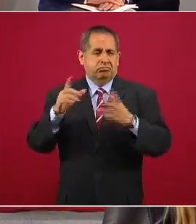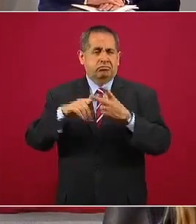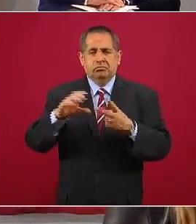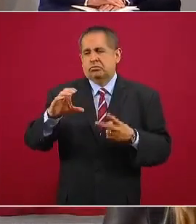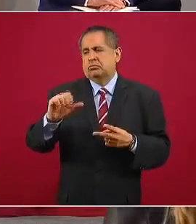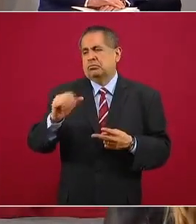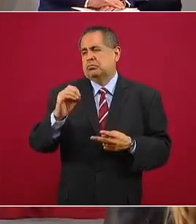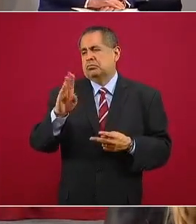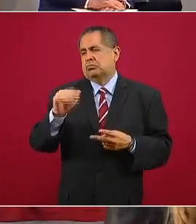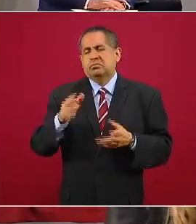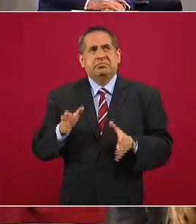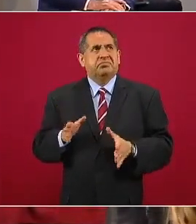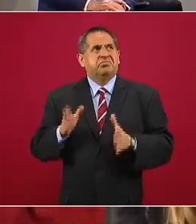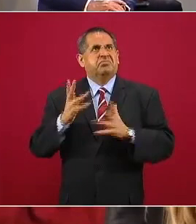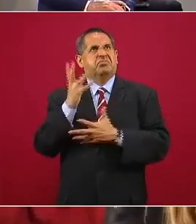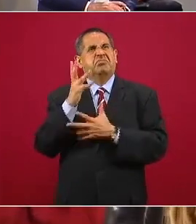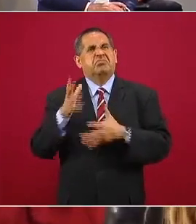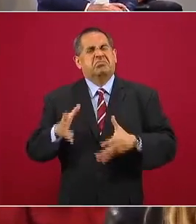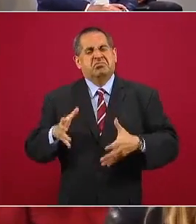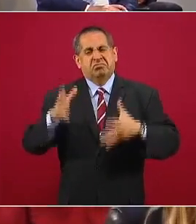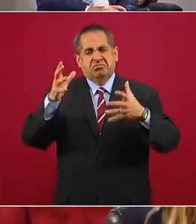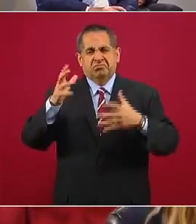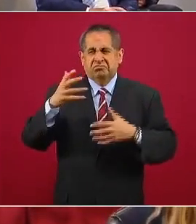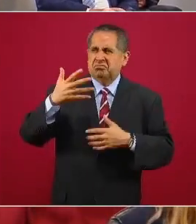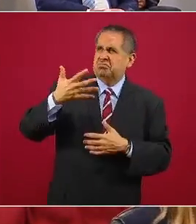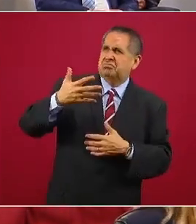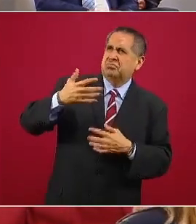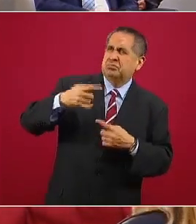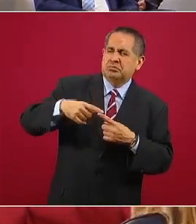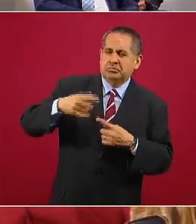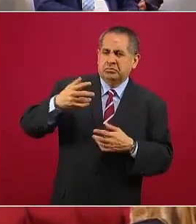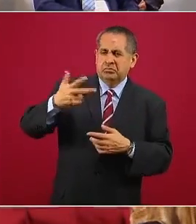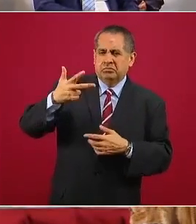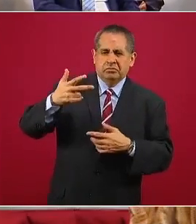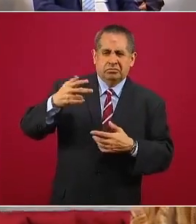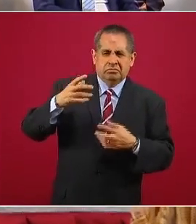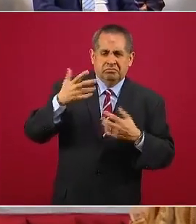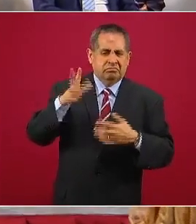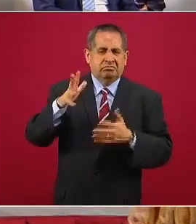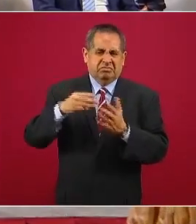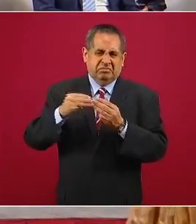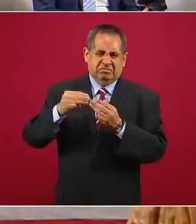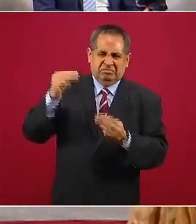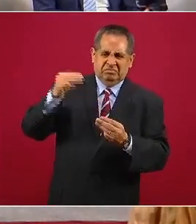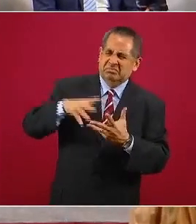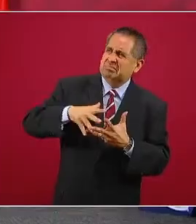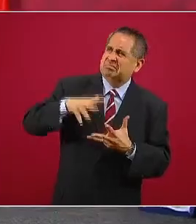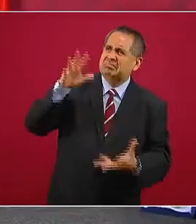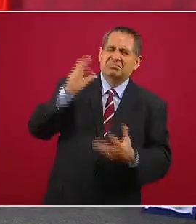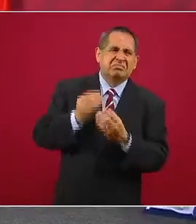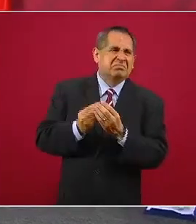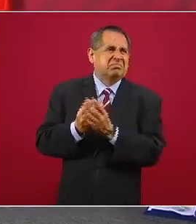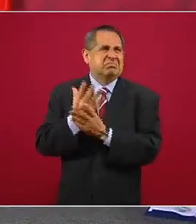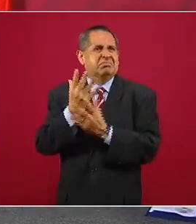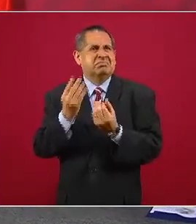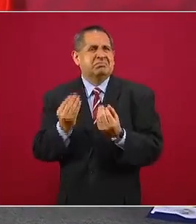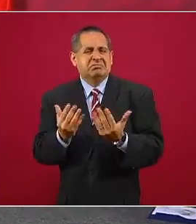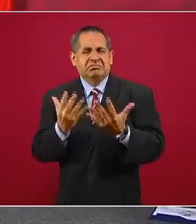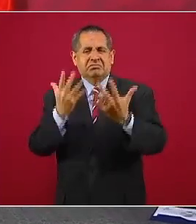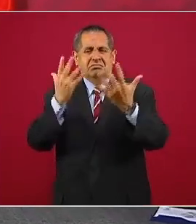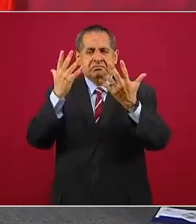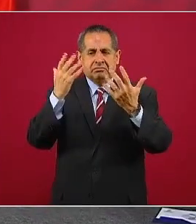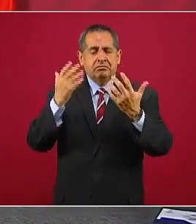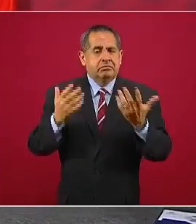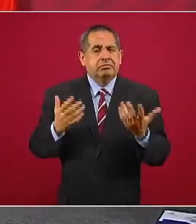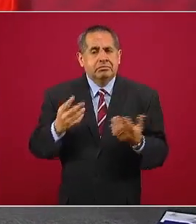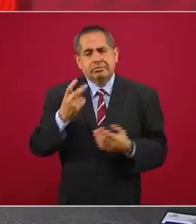caobas estén de 5, 8, 10 metros y que ya estemos